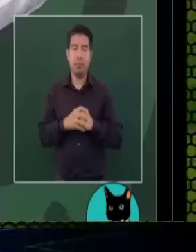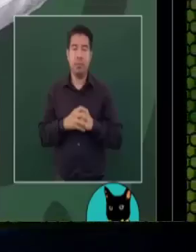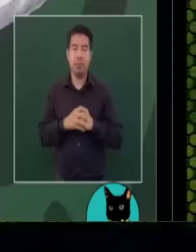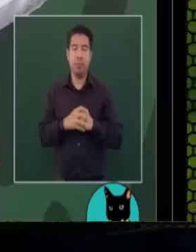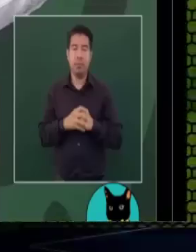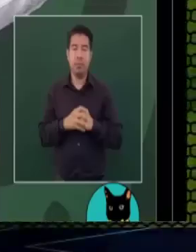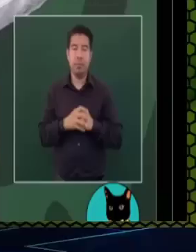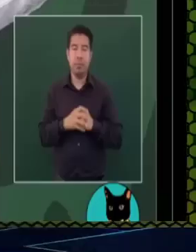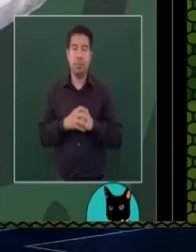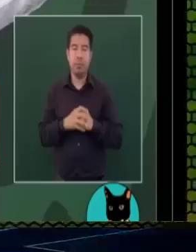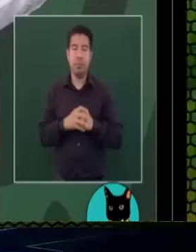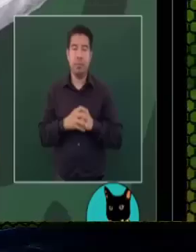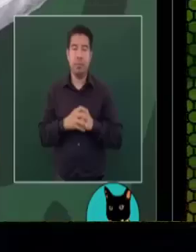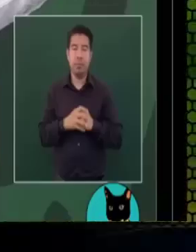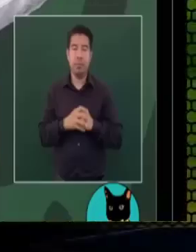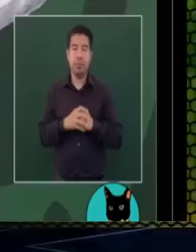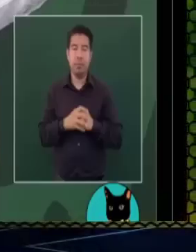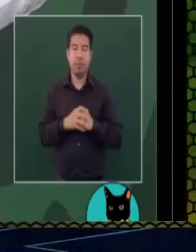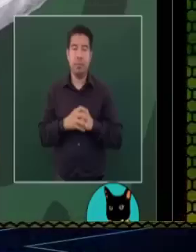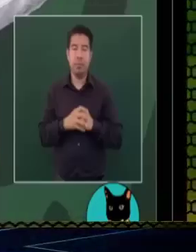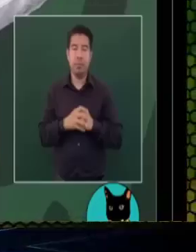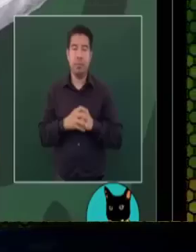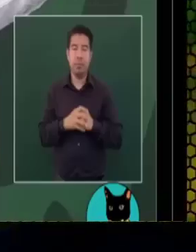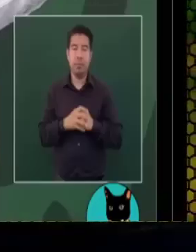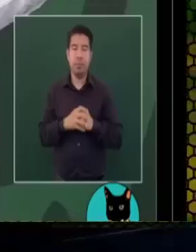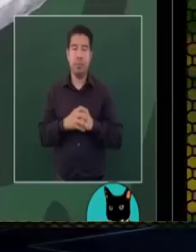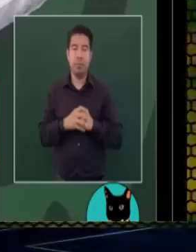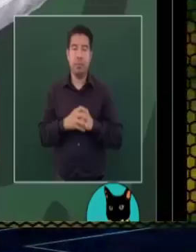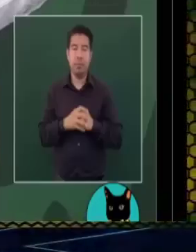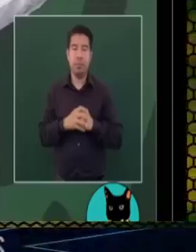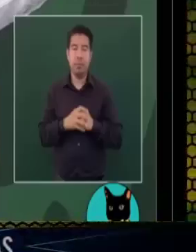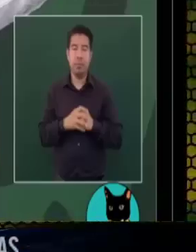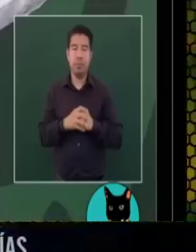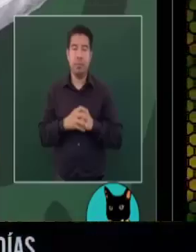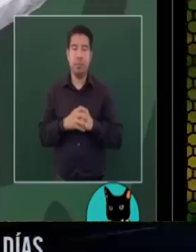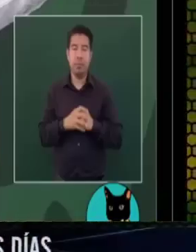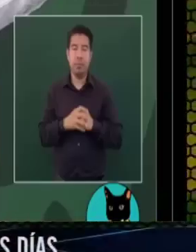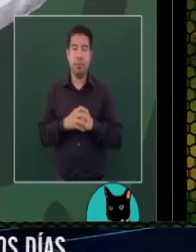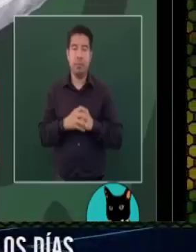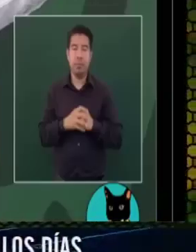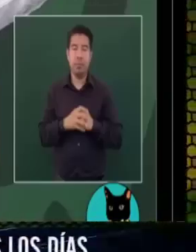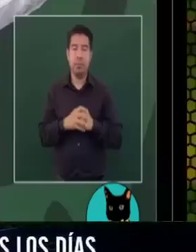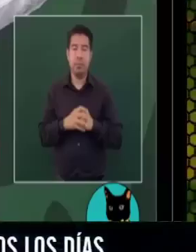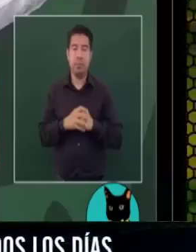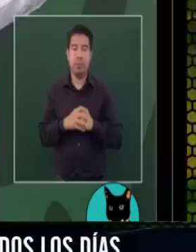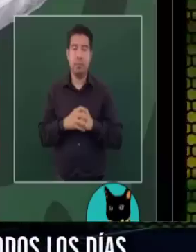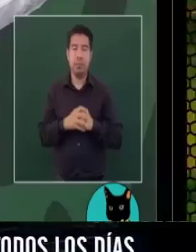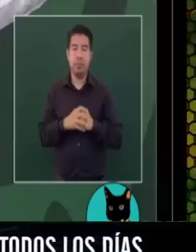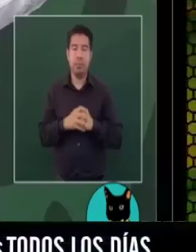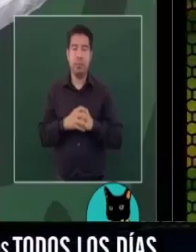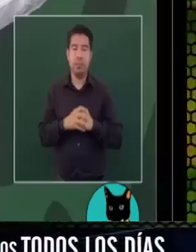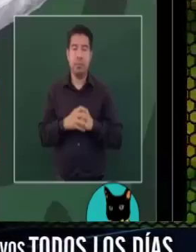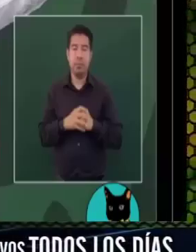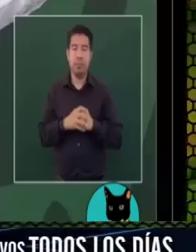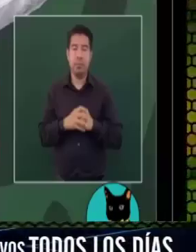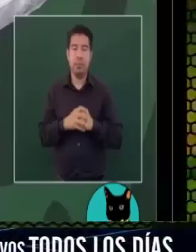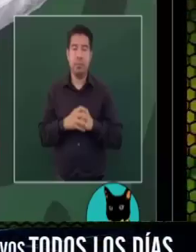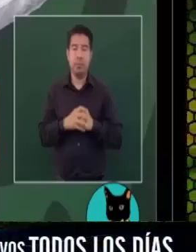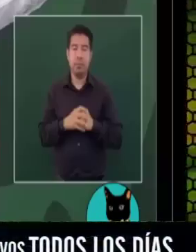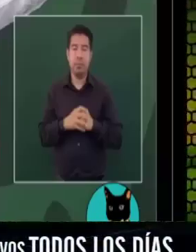crucial para lograr el plan C. El próximo candidato por parte de Morena y la